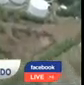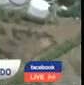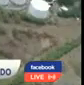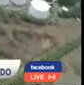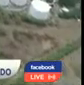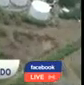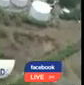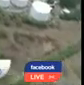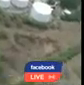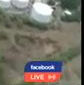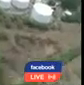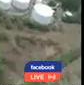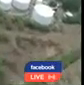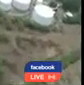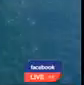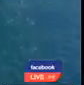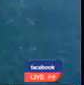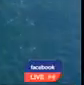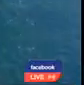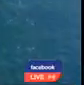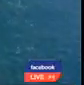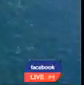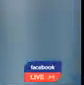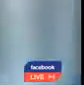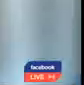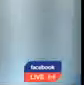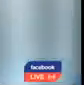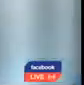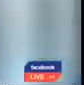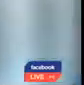Conozca qué dijo una gremial empresarial al respecto.